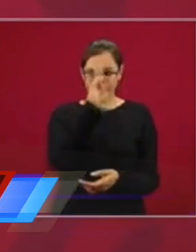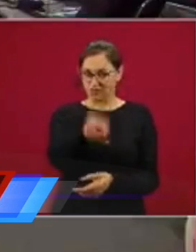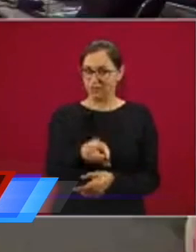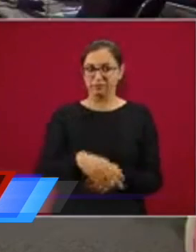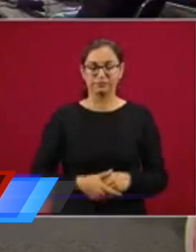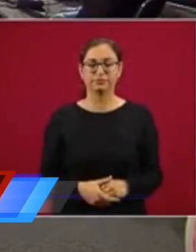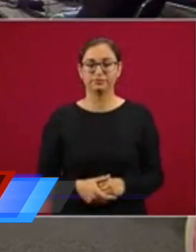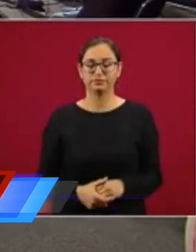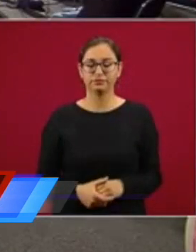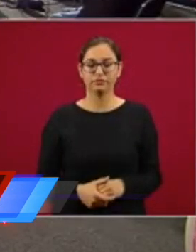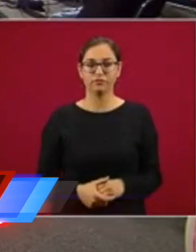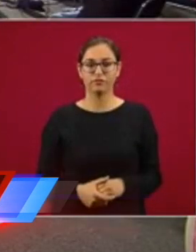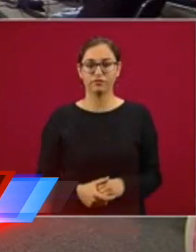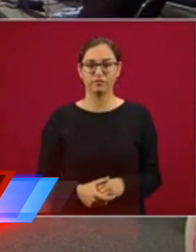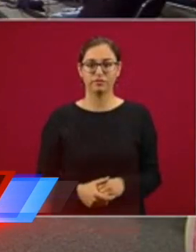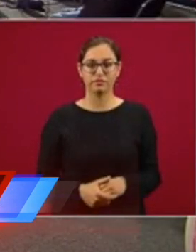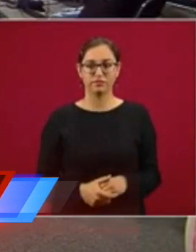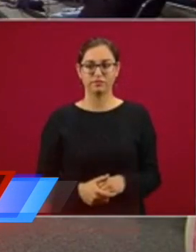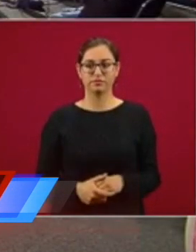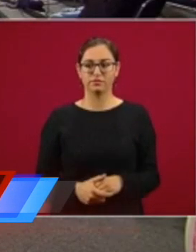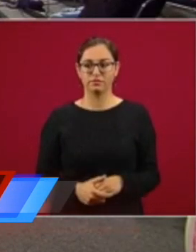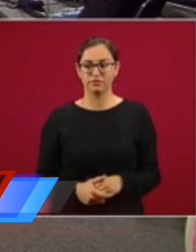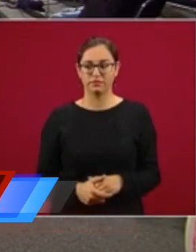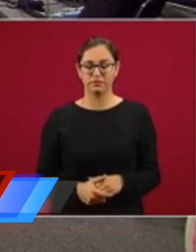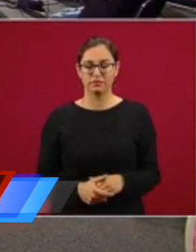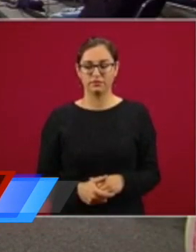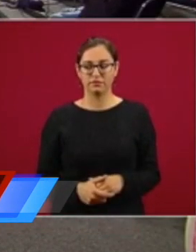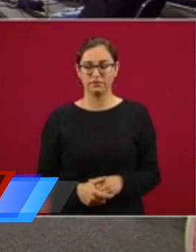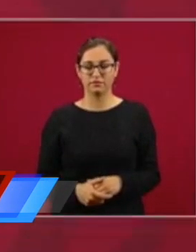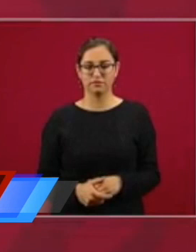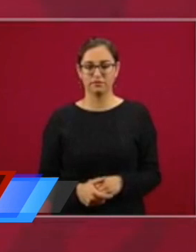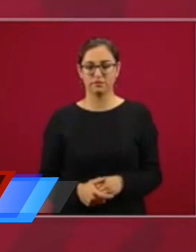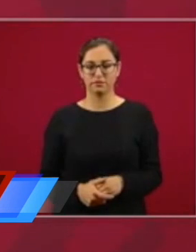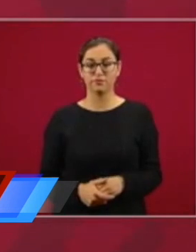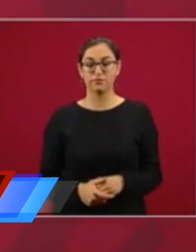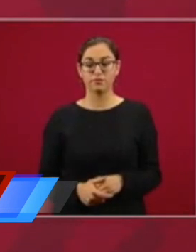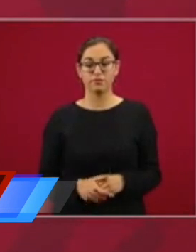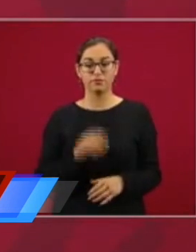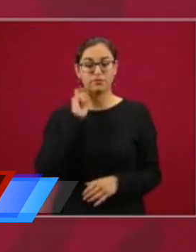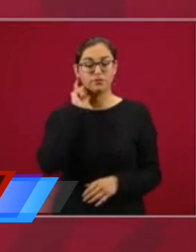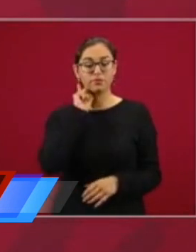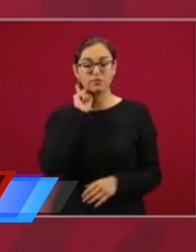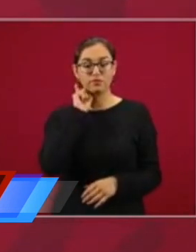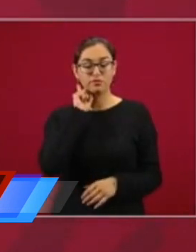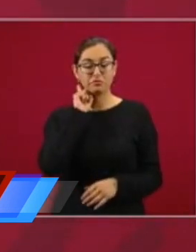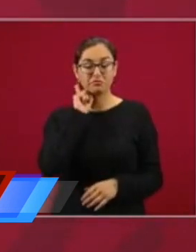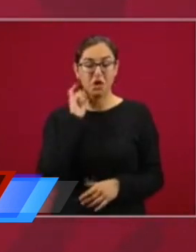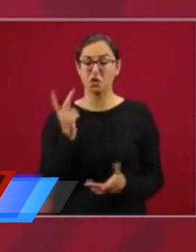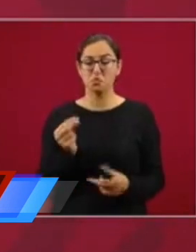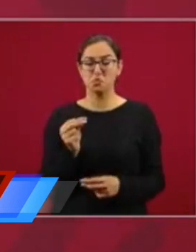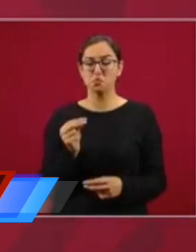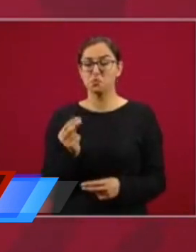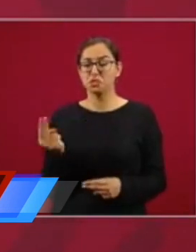Obrador descartó que el servicio de administración tributaria vaya a hacer uso de cámaras de fotografía y video, así como de celulares para recabar